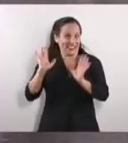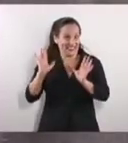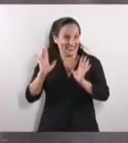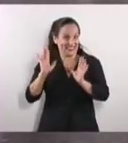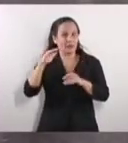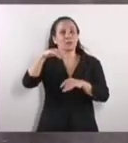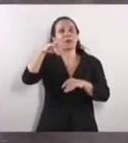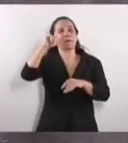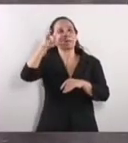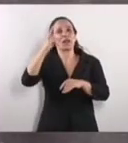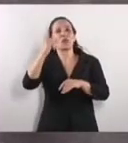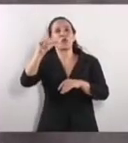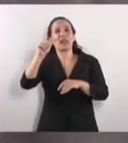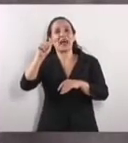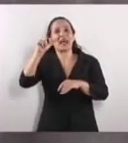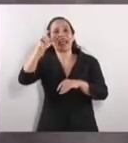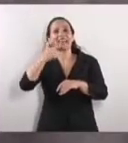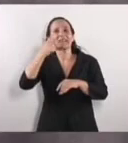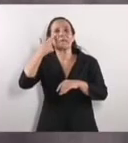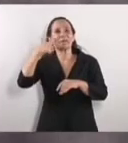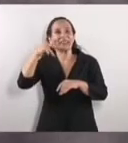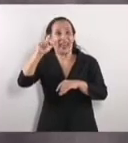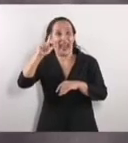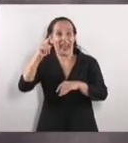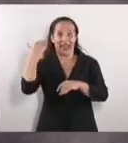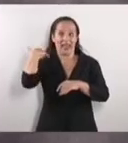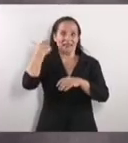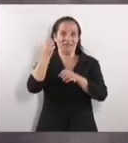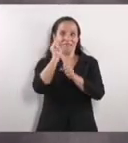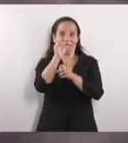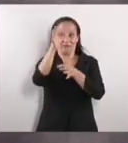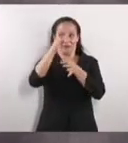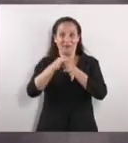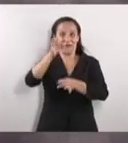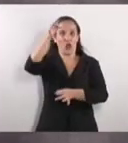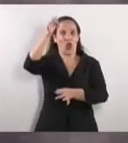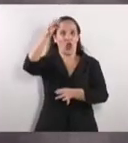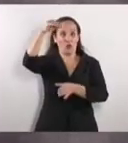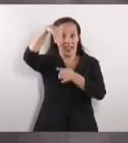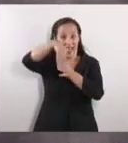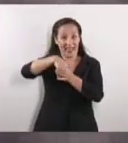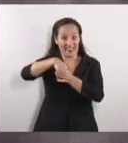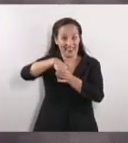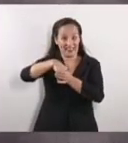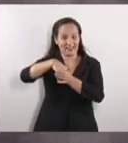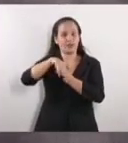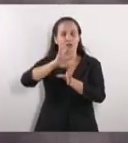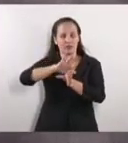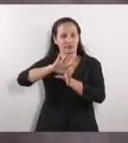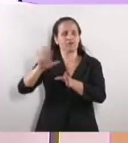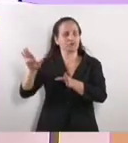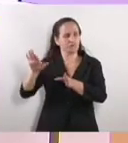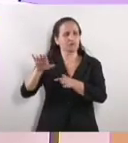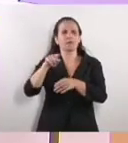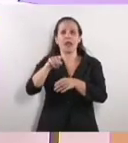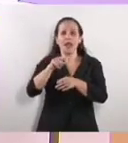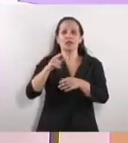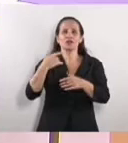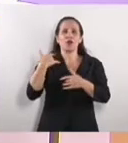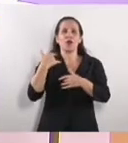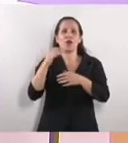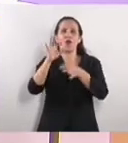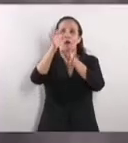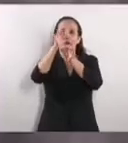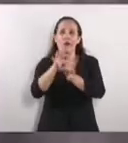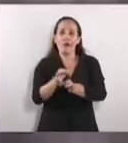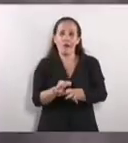pasa por adentro de las vértebras y es lo que comúnmente decimos la columna. ¿Sí? La columna vertebral, por dentro de la columna